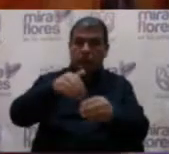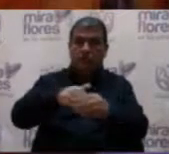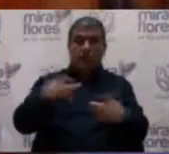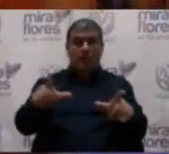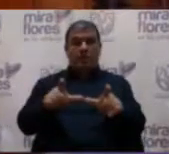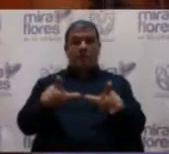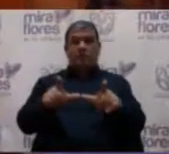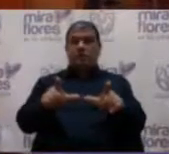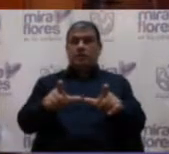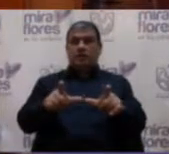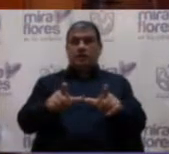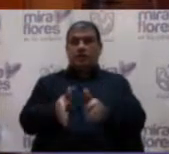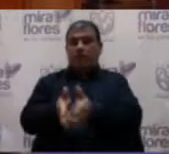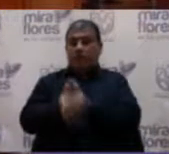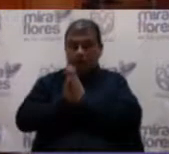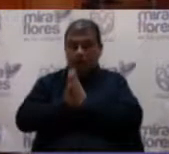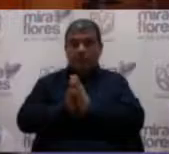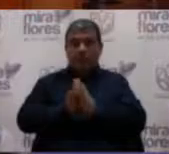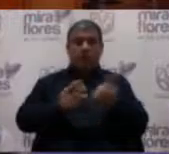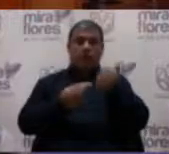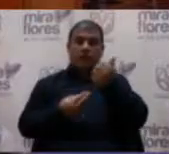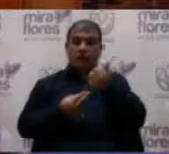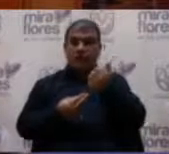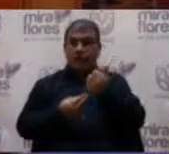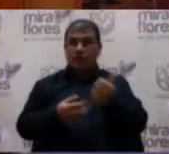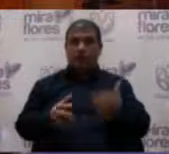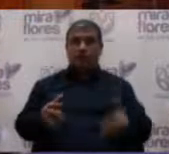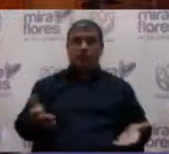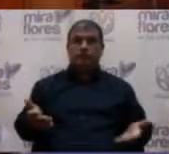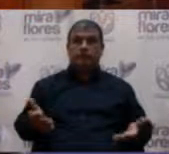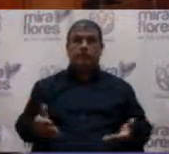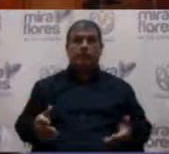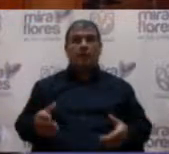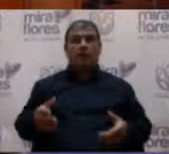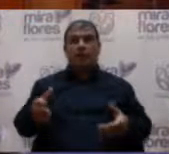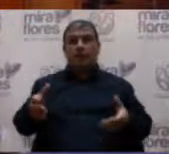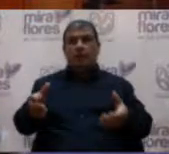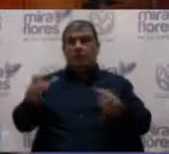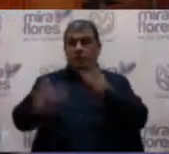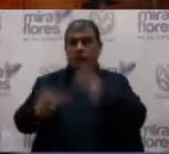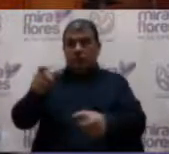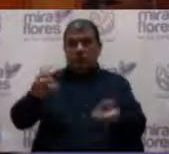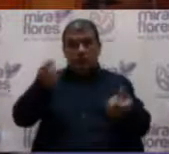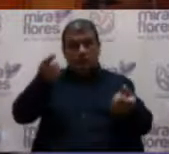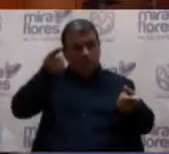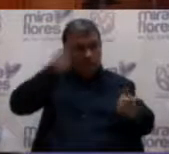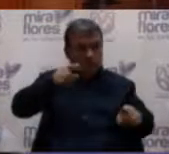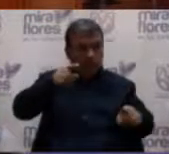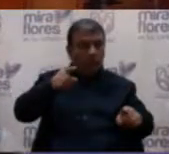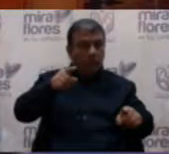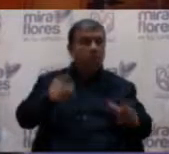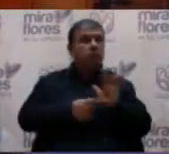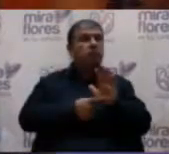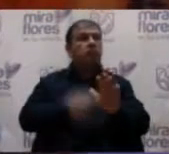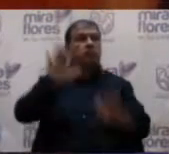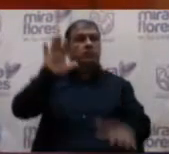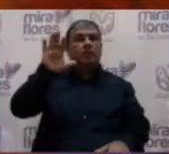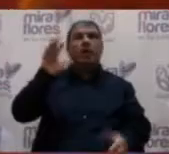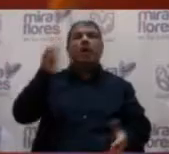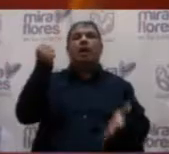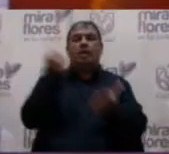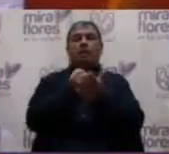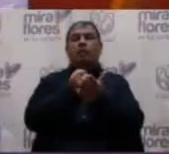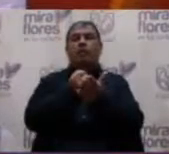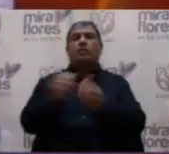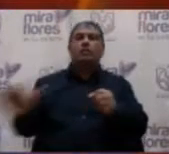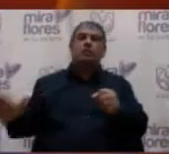licencia solicitada por el mencionado regidor. Aquellos miembros del Consejo que estén a favor, sin hacer expresar la señal de conformidad, aprobado